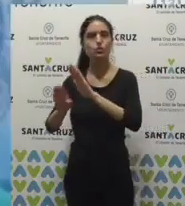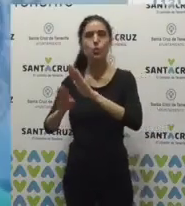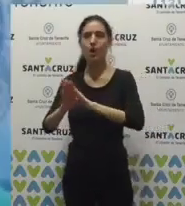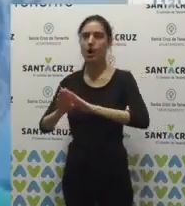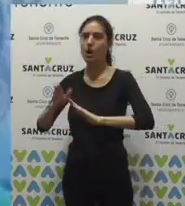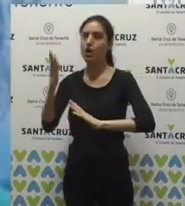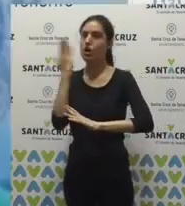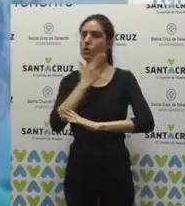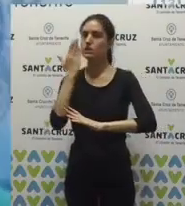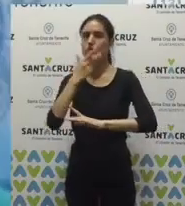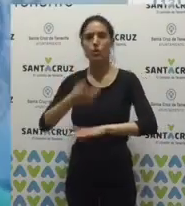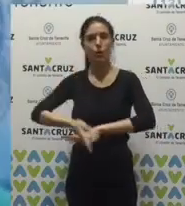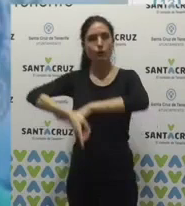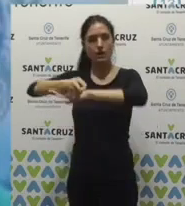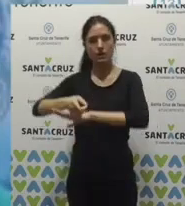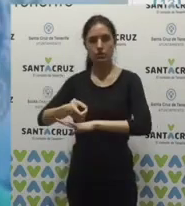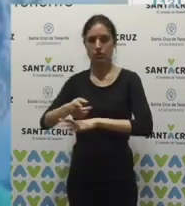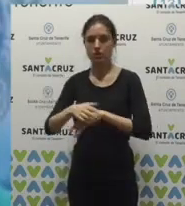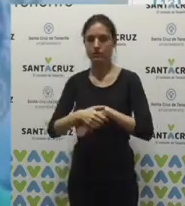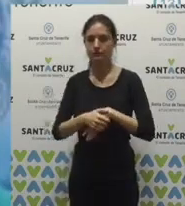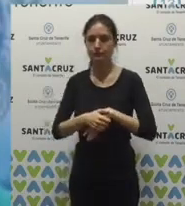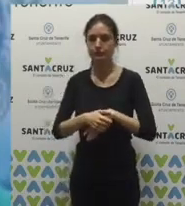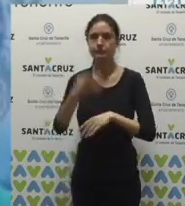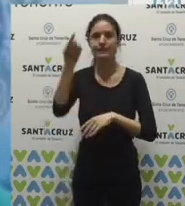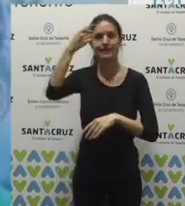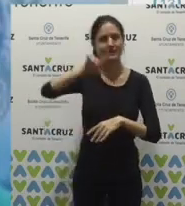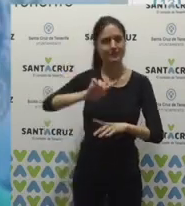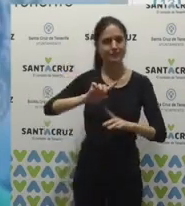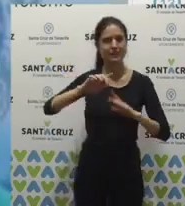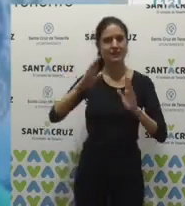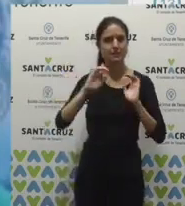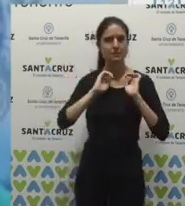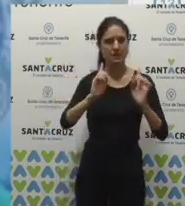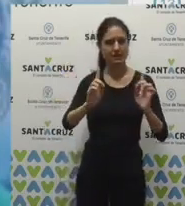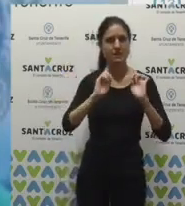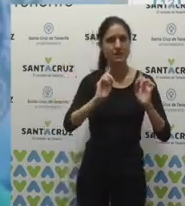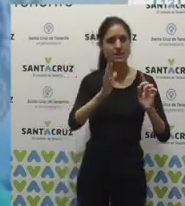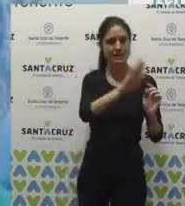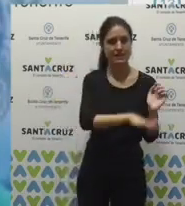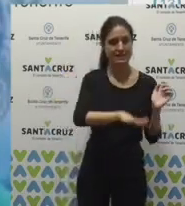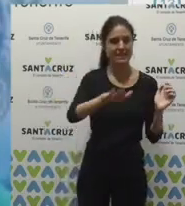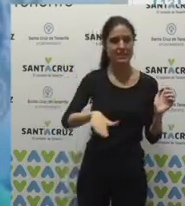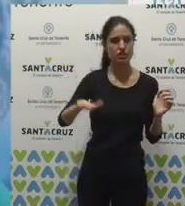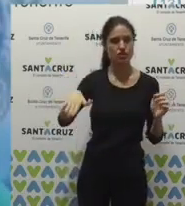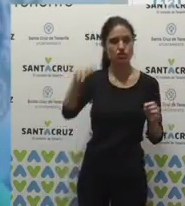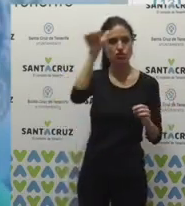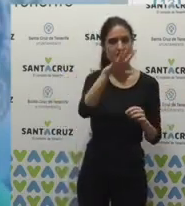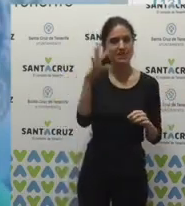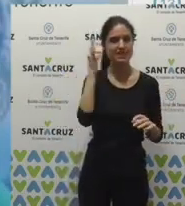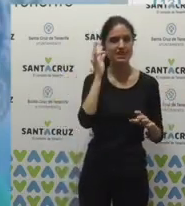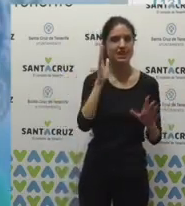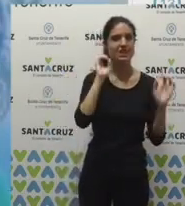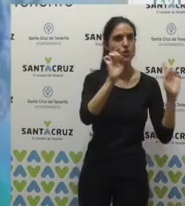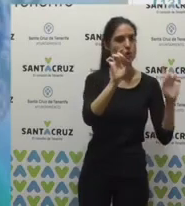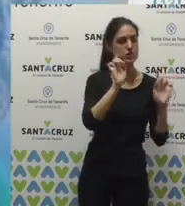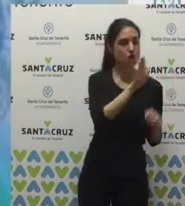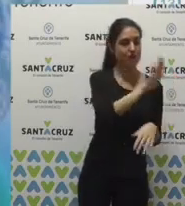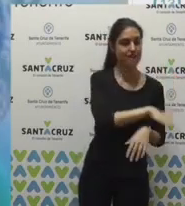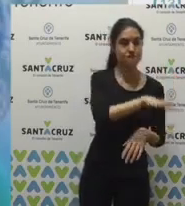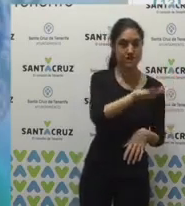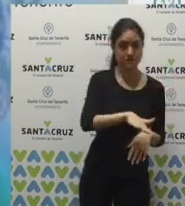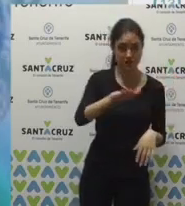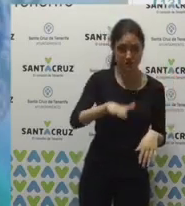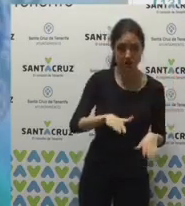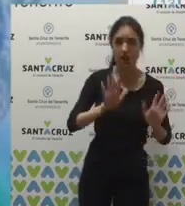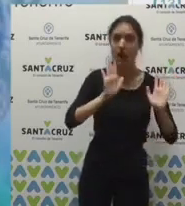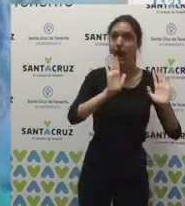así como intervenir con carácter preventivo con niños y niñas de educación infantil aunque no estén en periodo de